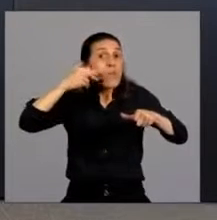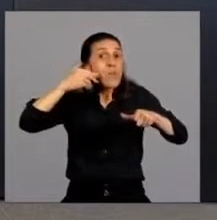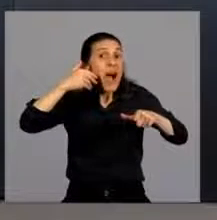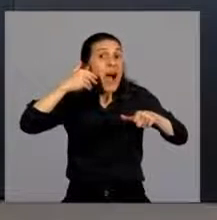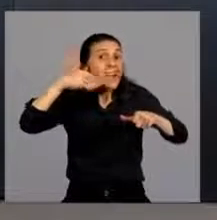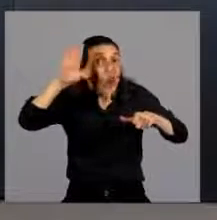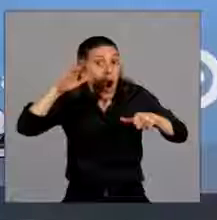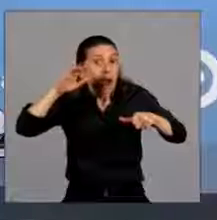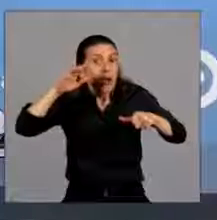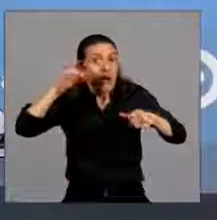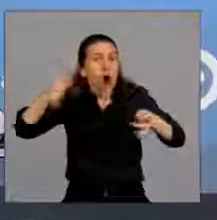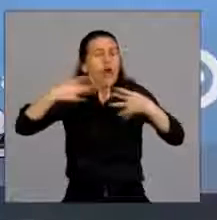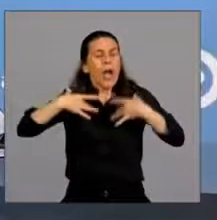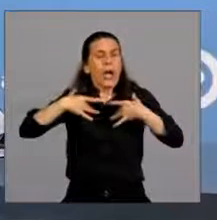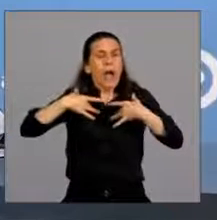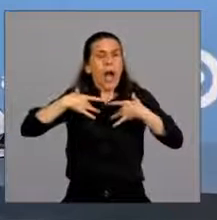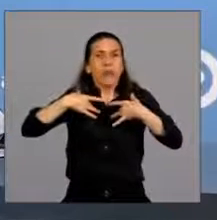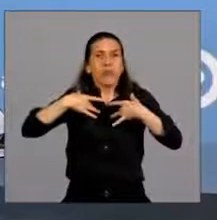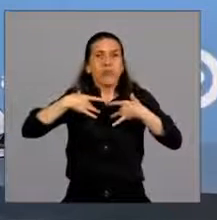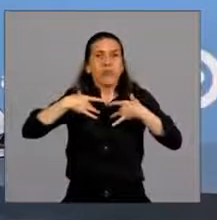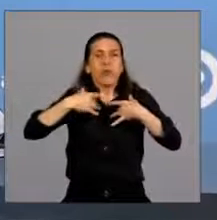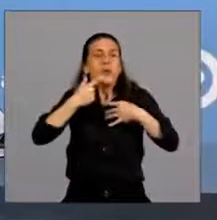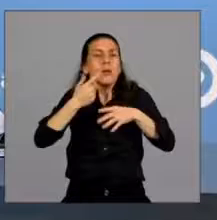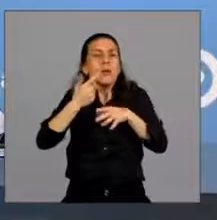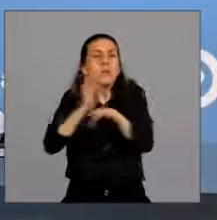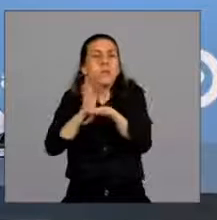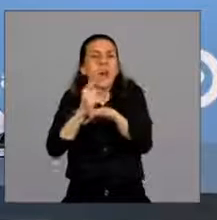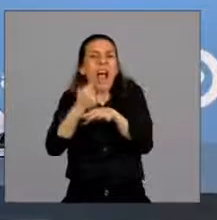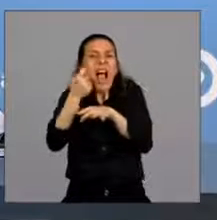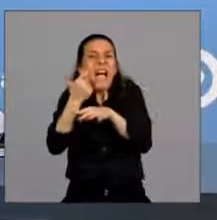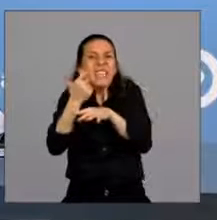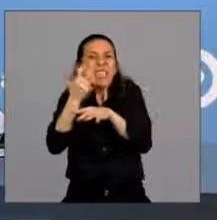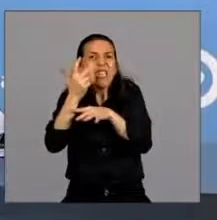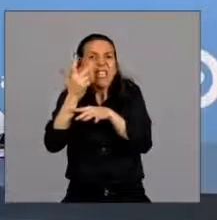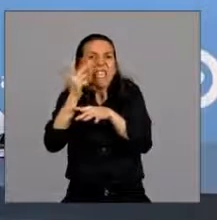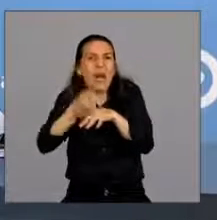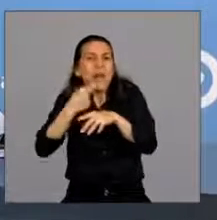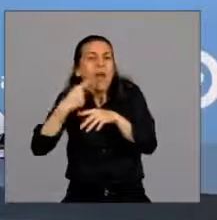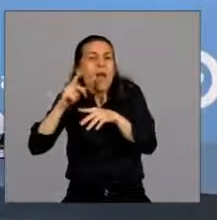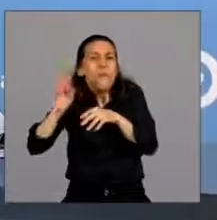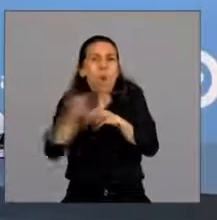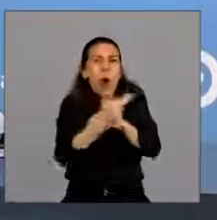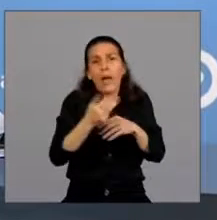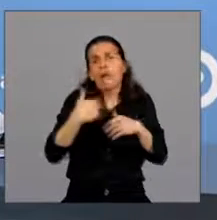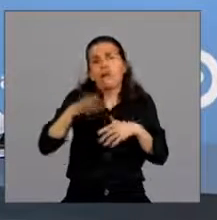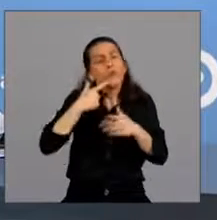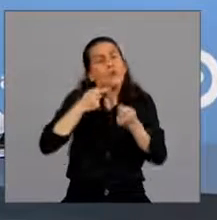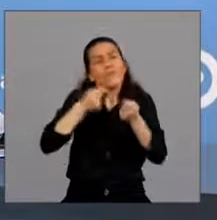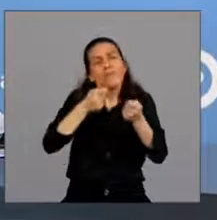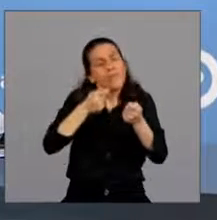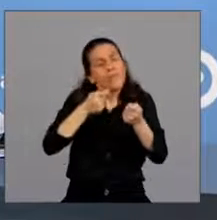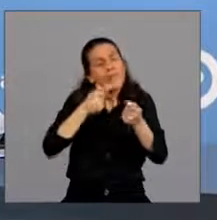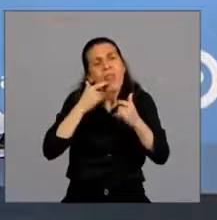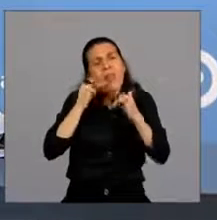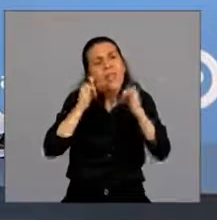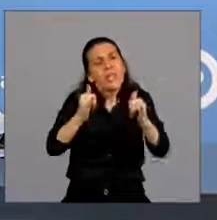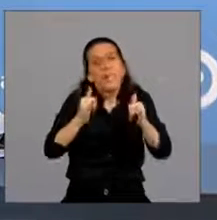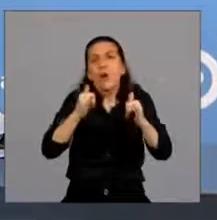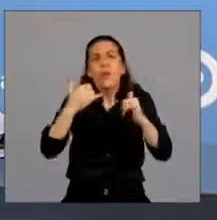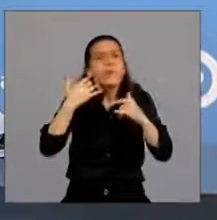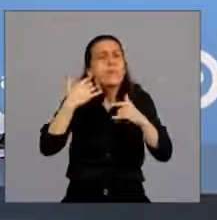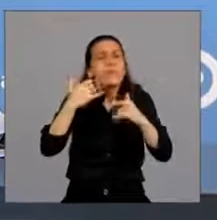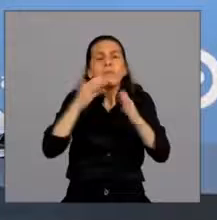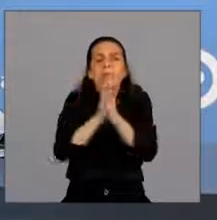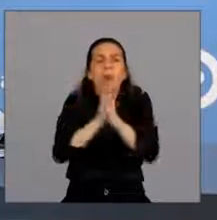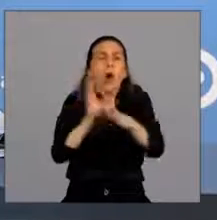fallece. Con lo cual, los datos son clarísimos, en eso vamos a insistir todas las veces que sea necesario, con la necesidad de que